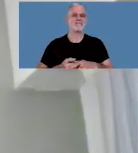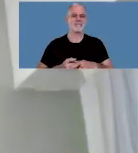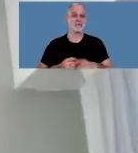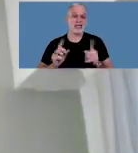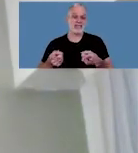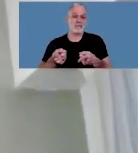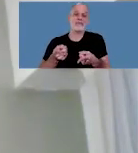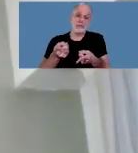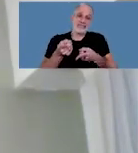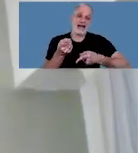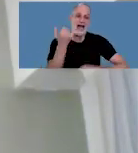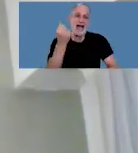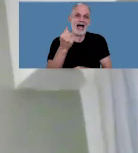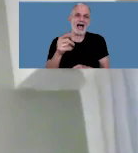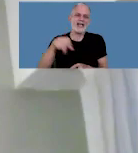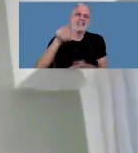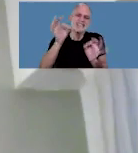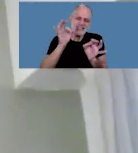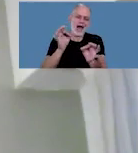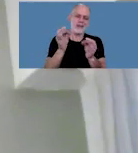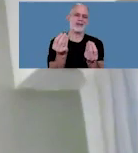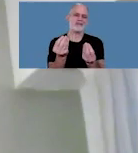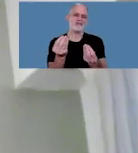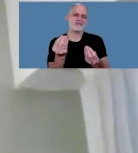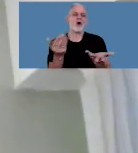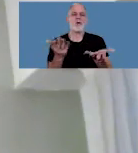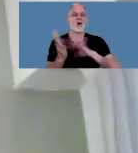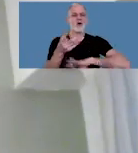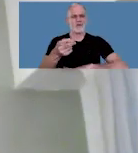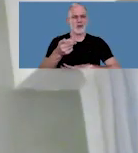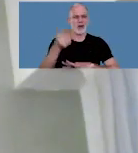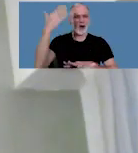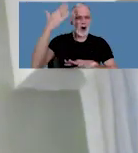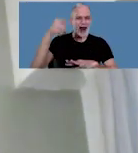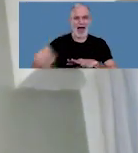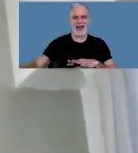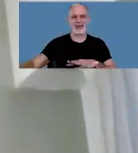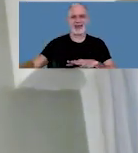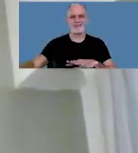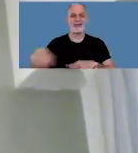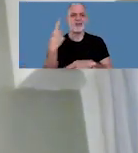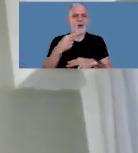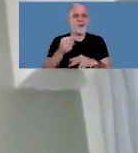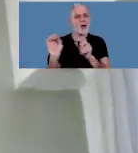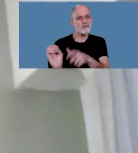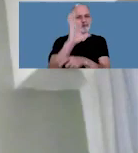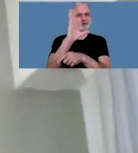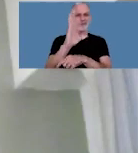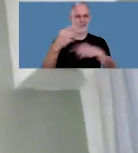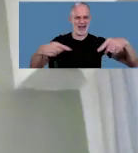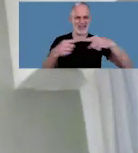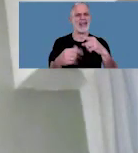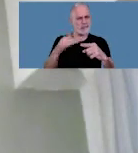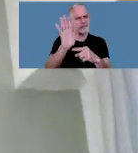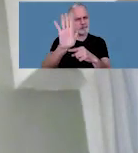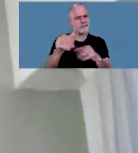los que ya nos vienen acompañando en la jornada saben que proyectamos un material que después les enviaremos por